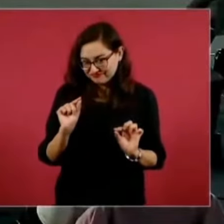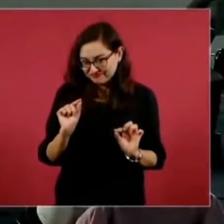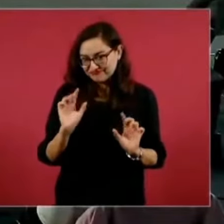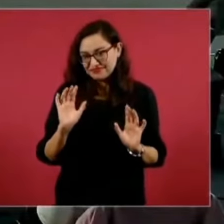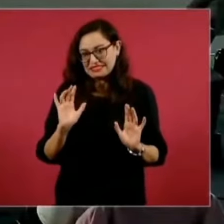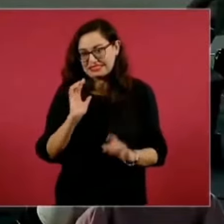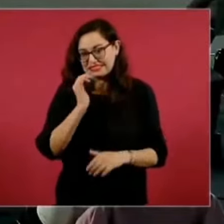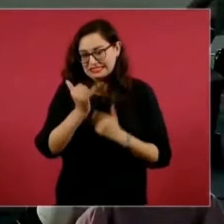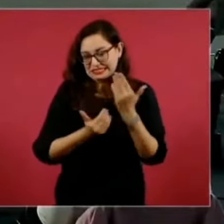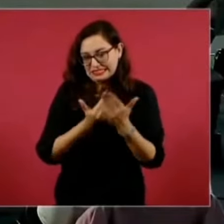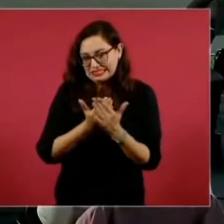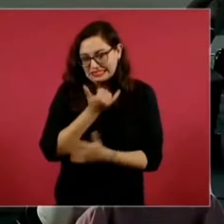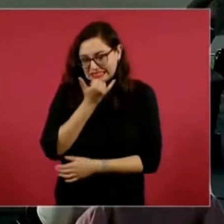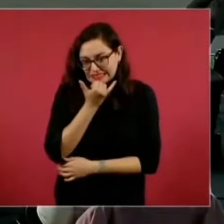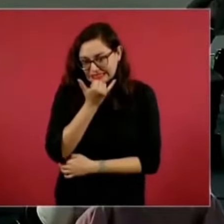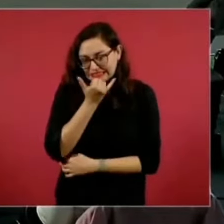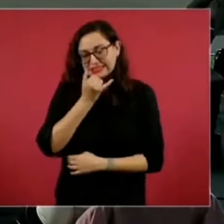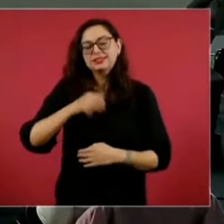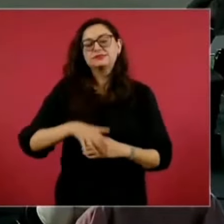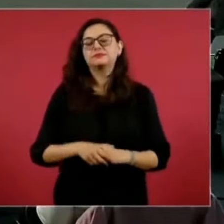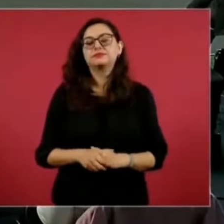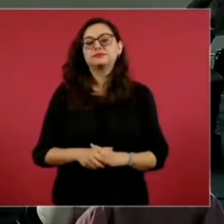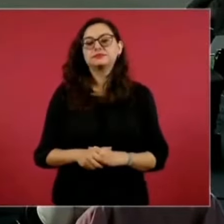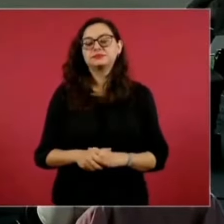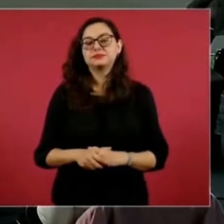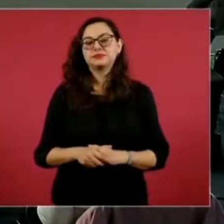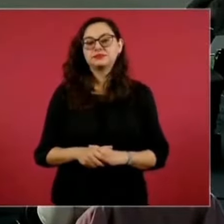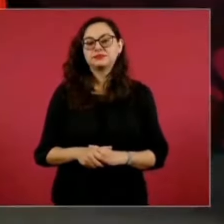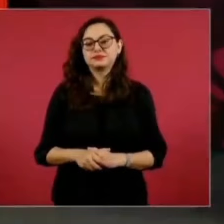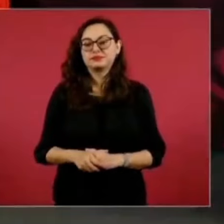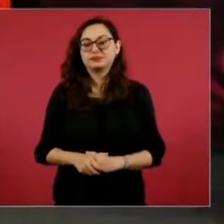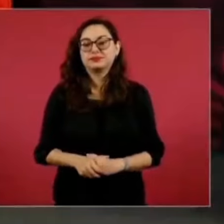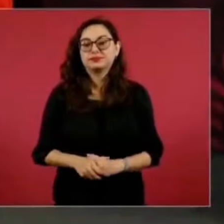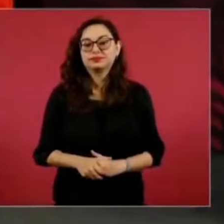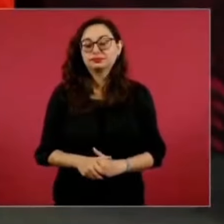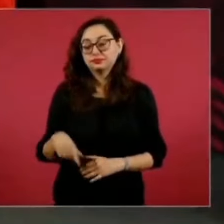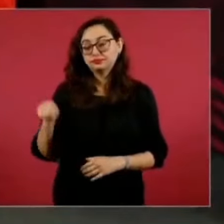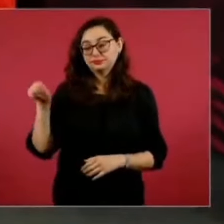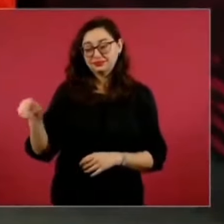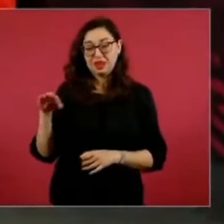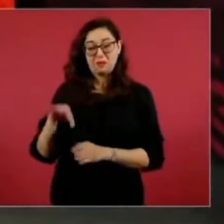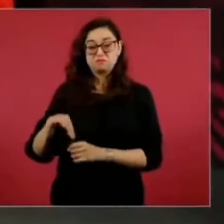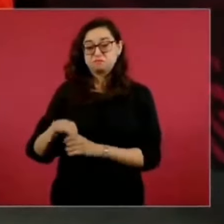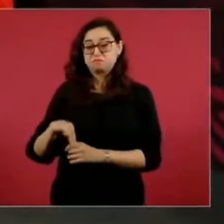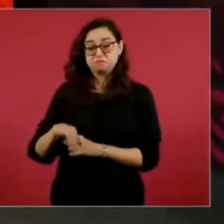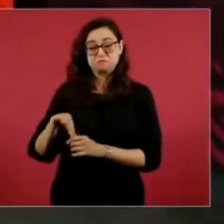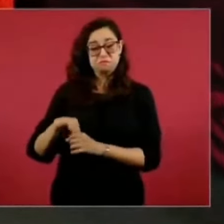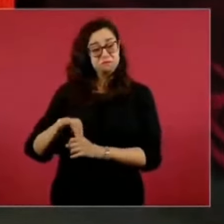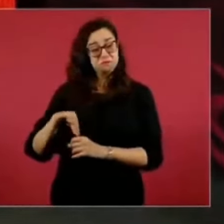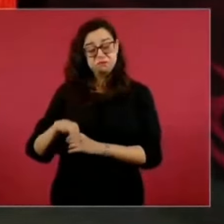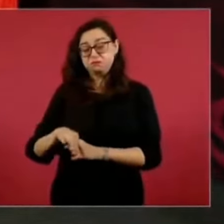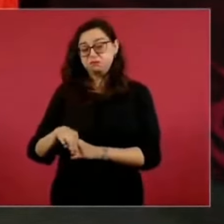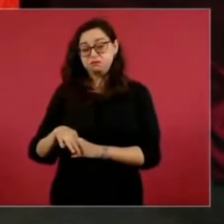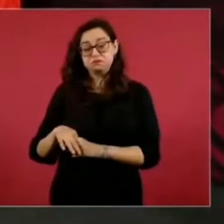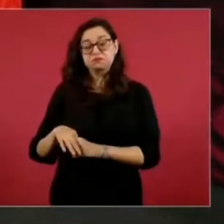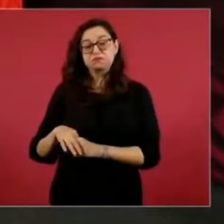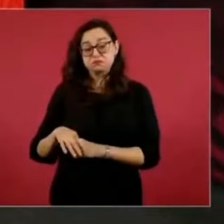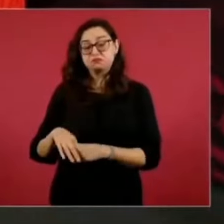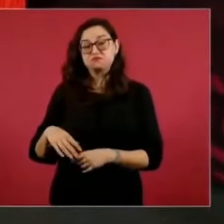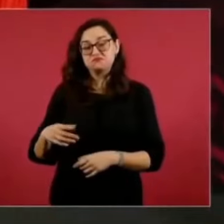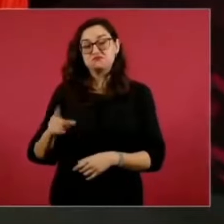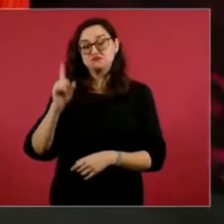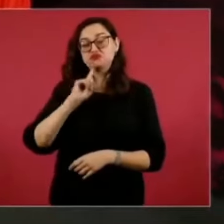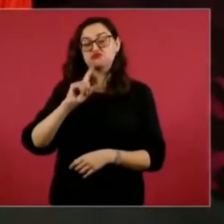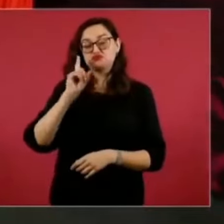ofrezco disculpas en donde más votos obtuvo la